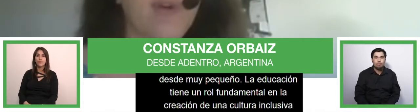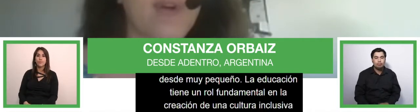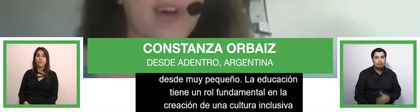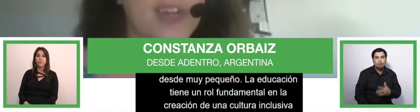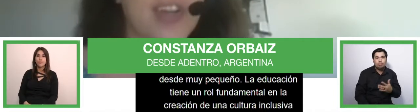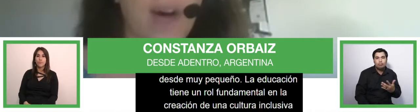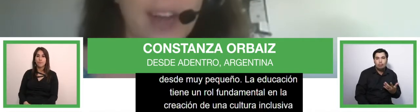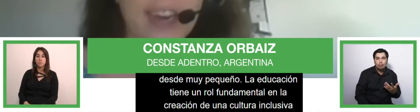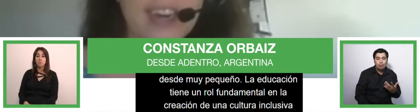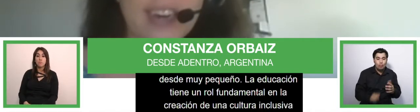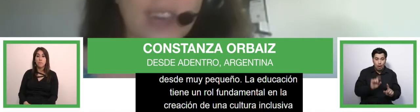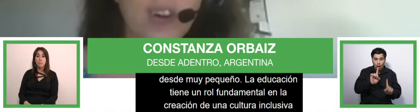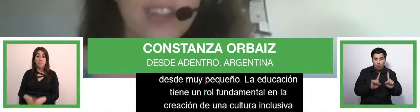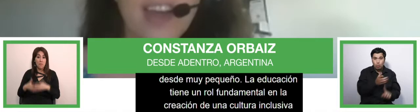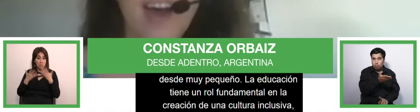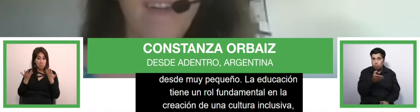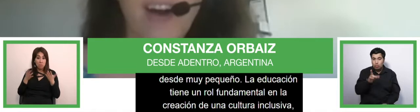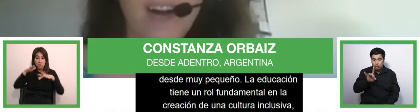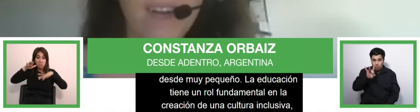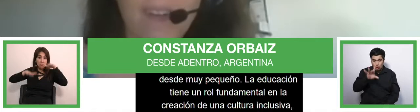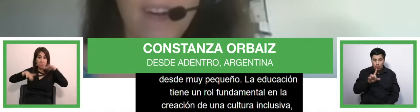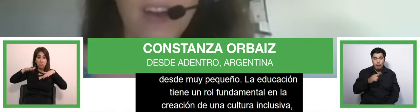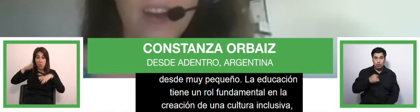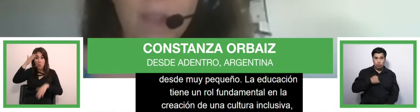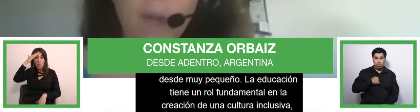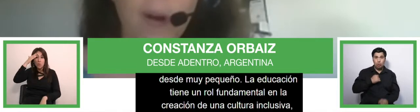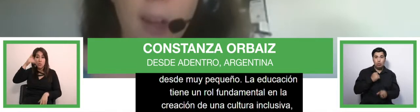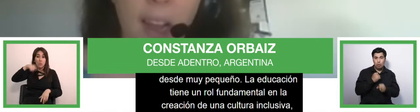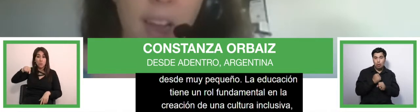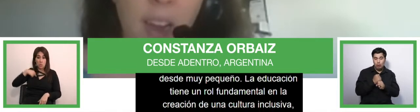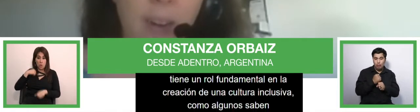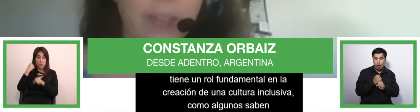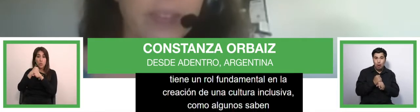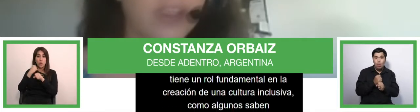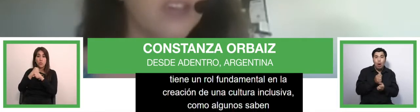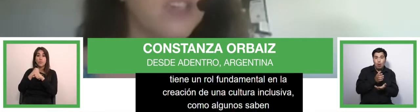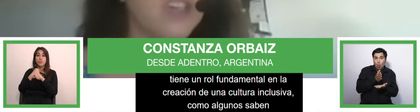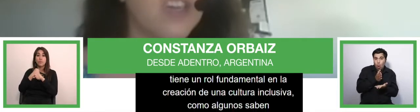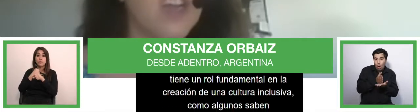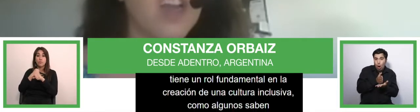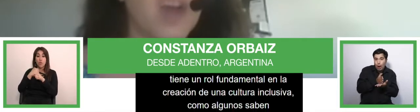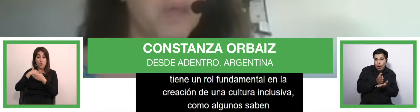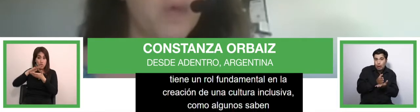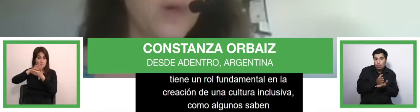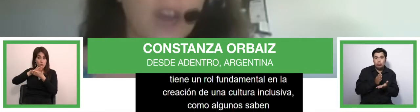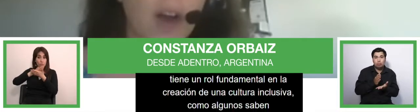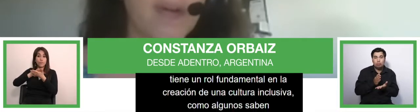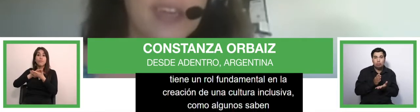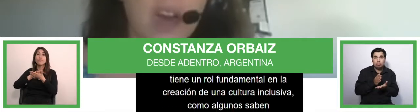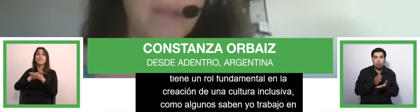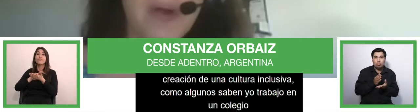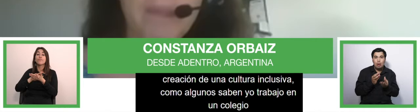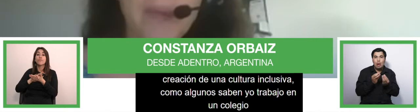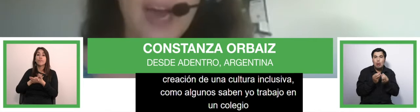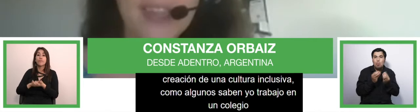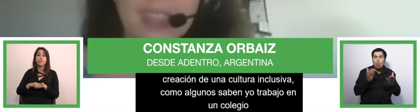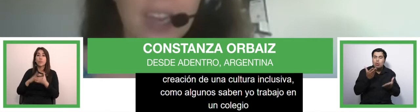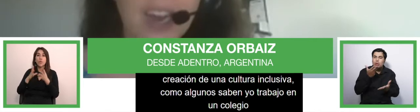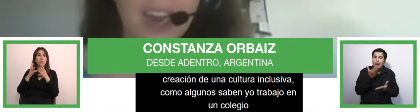Como algunos saben, yo trabajo en un colegio y muchas veces